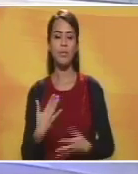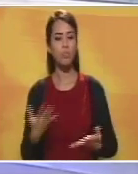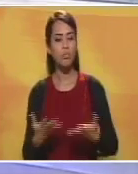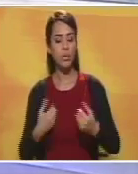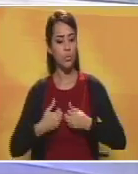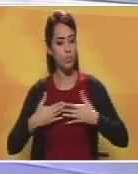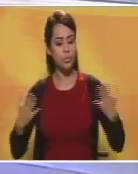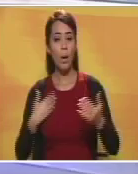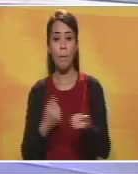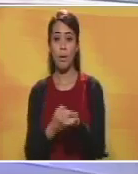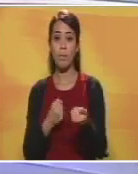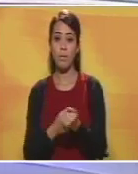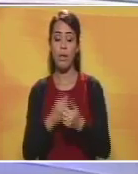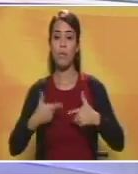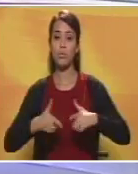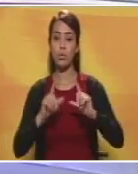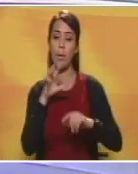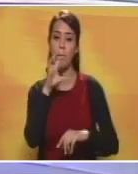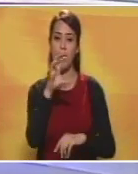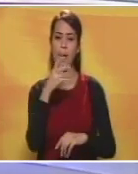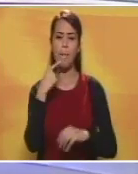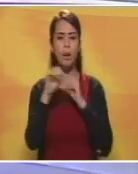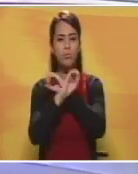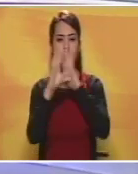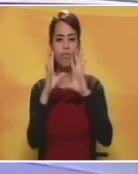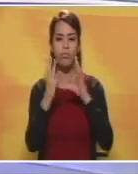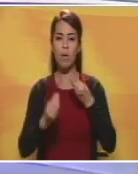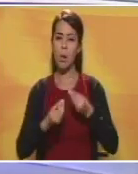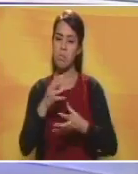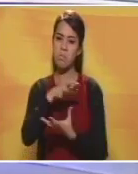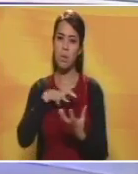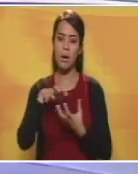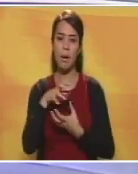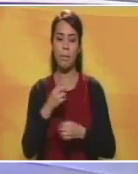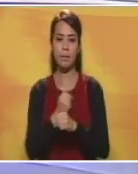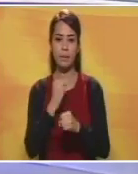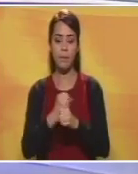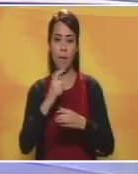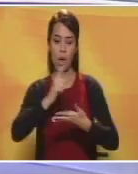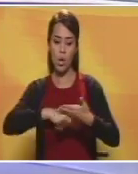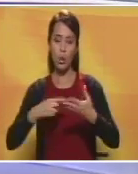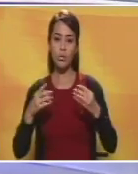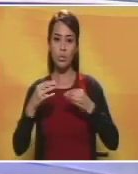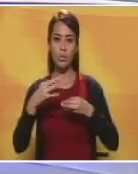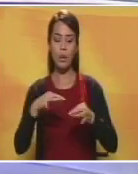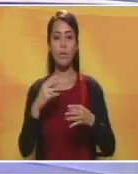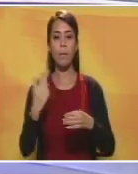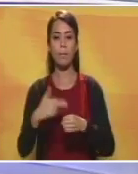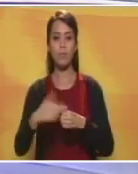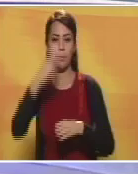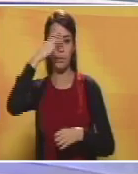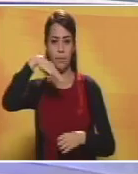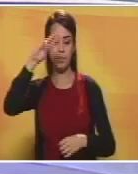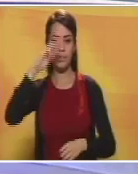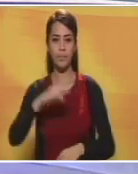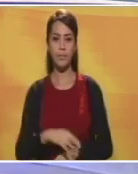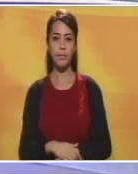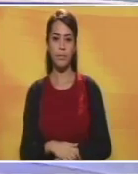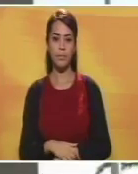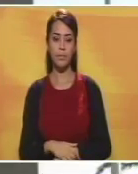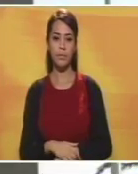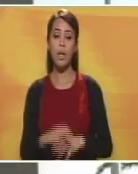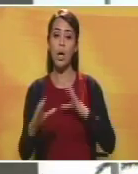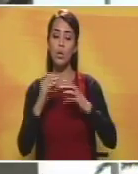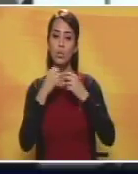para colaborar con las autoridades de ese país para aclarar irregularidades en la ejecución de contratos con petróleos mexicanos Pemex. En